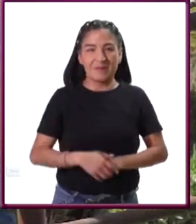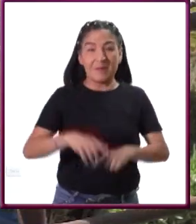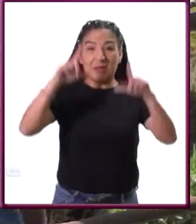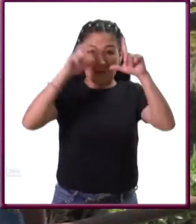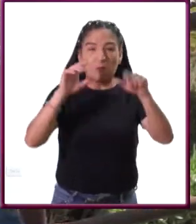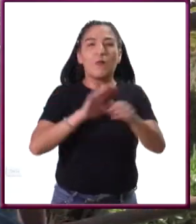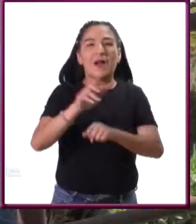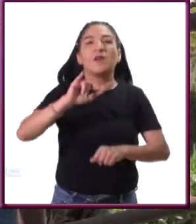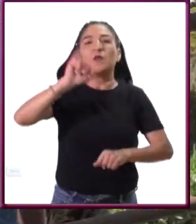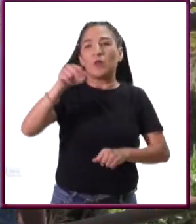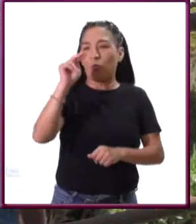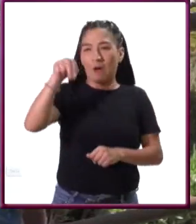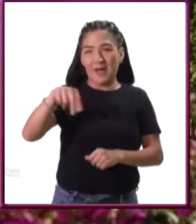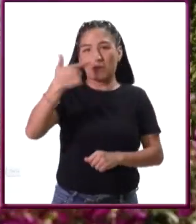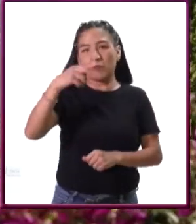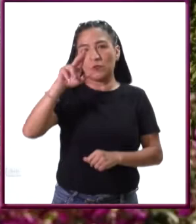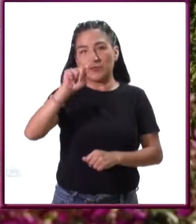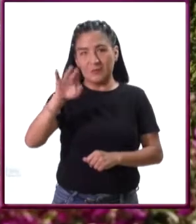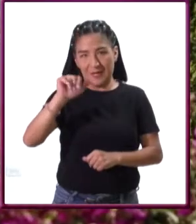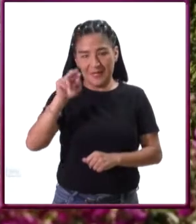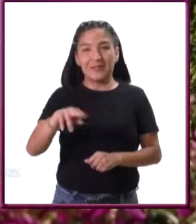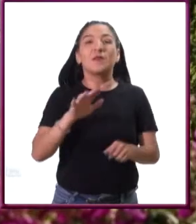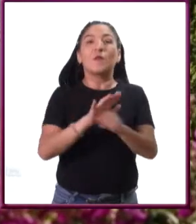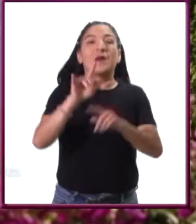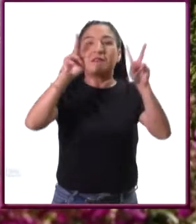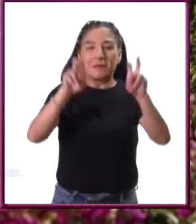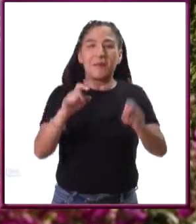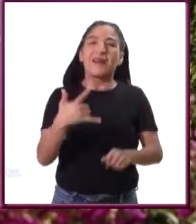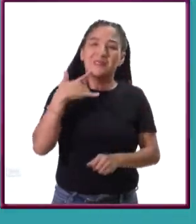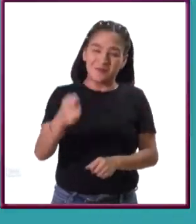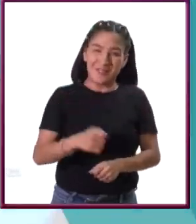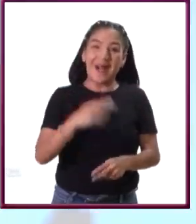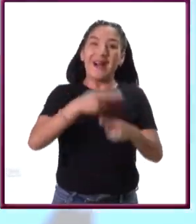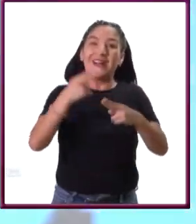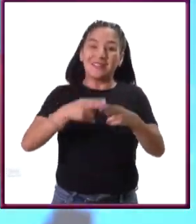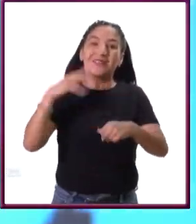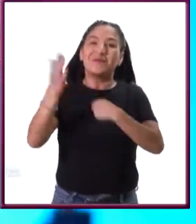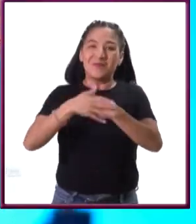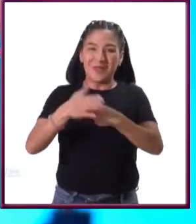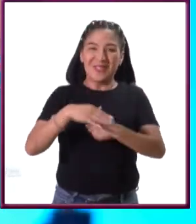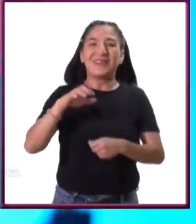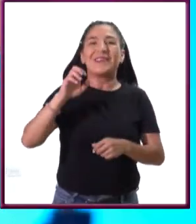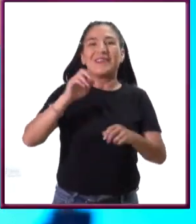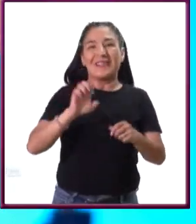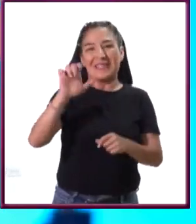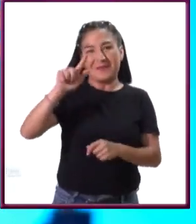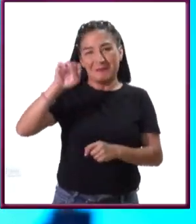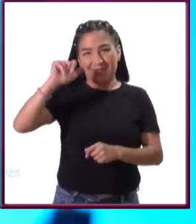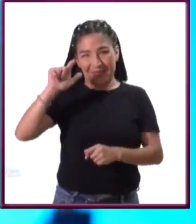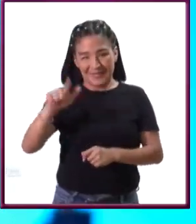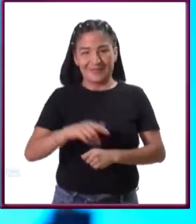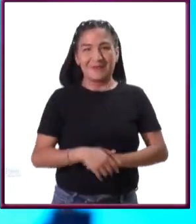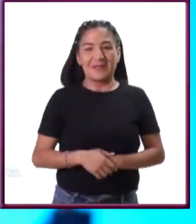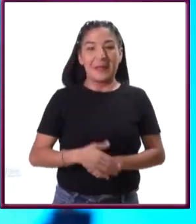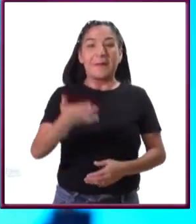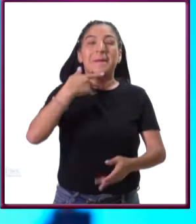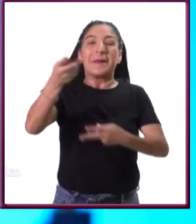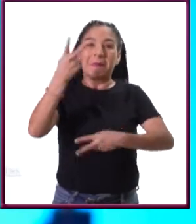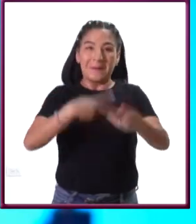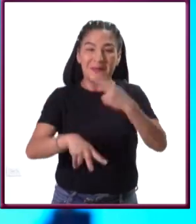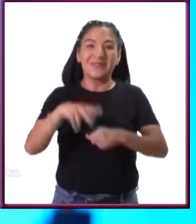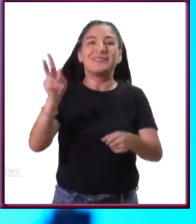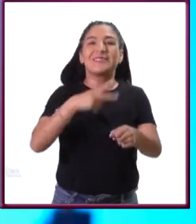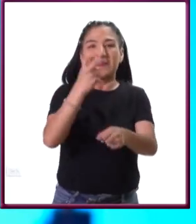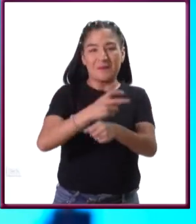y el tema, el esfuerzo. ¡Hasta el próximo Elemental! Bienvenidas y bienvenidos a nuestro segundo programa